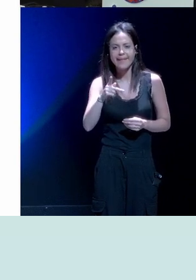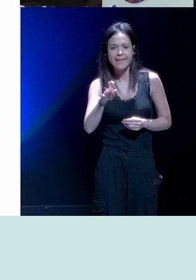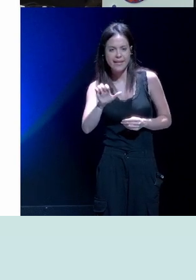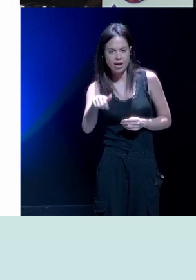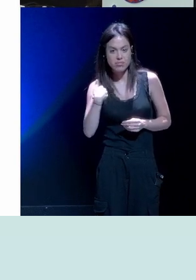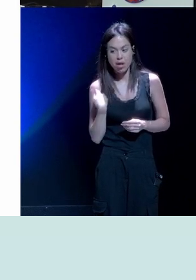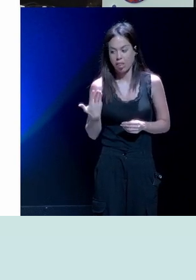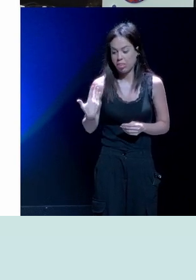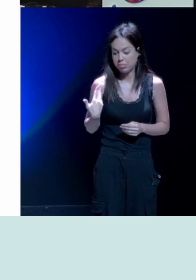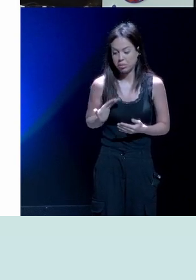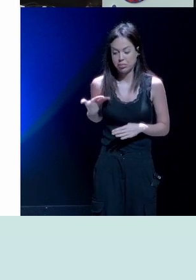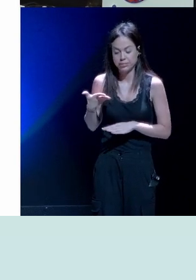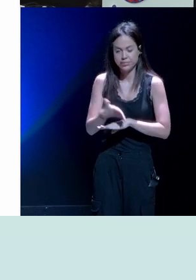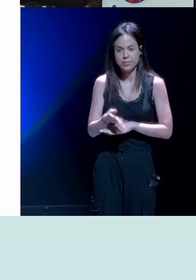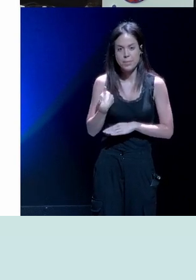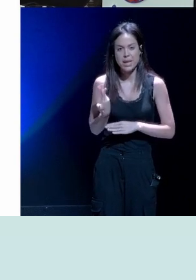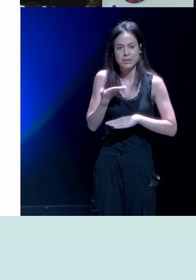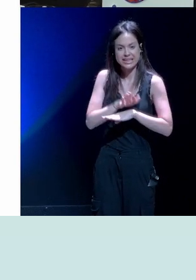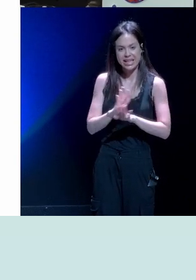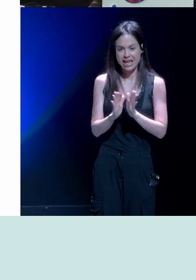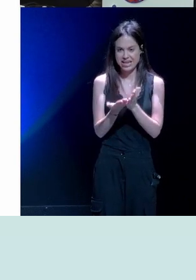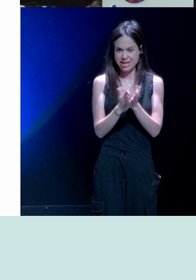poco para presentar mi libro,